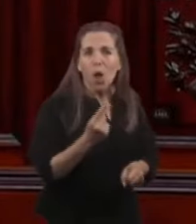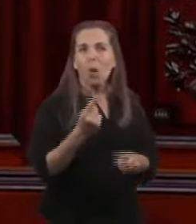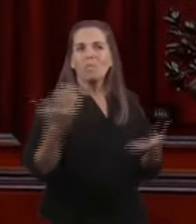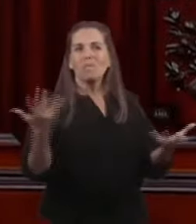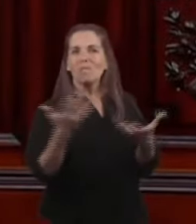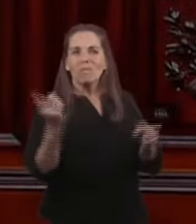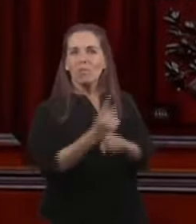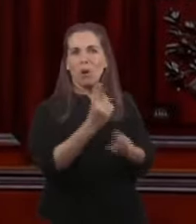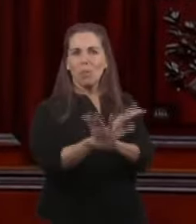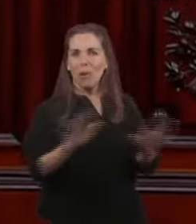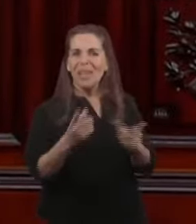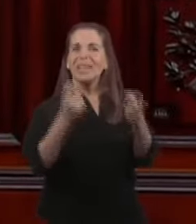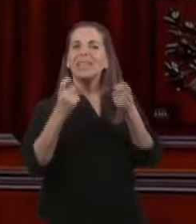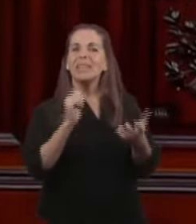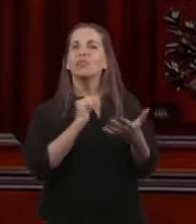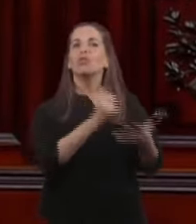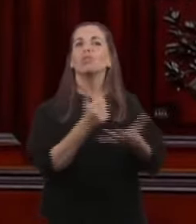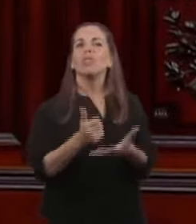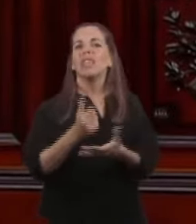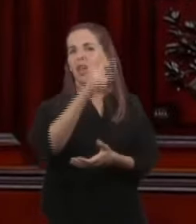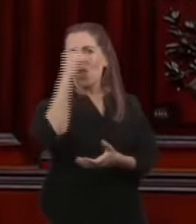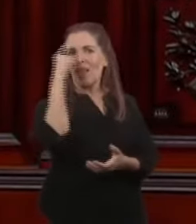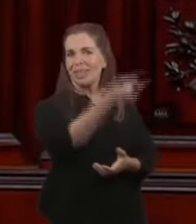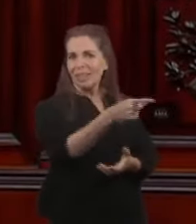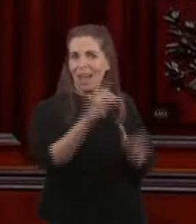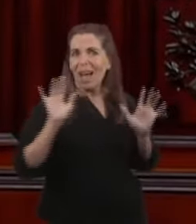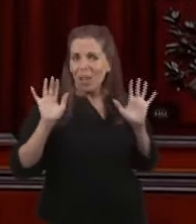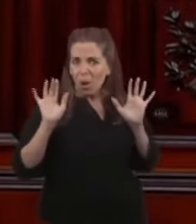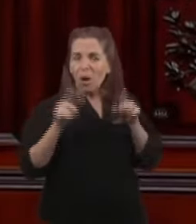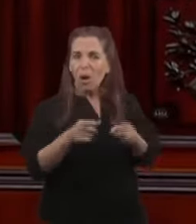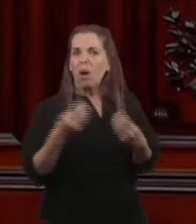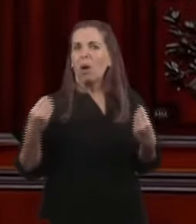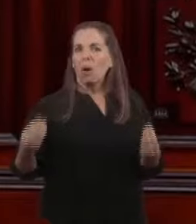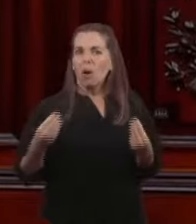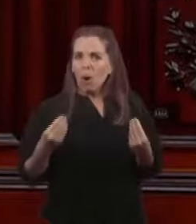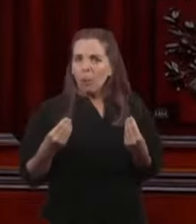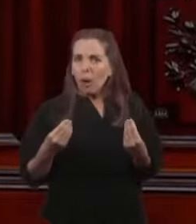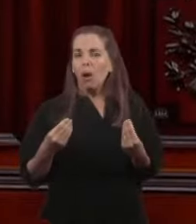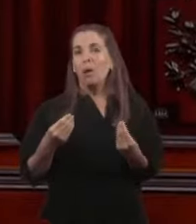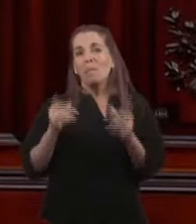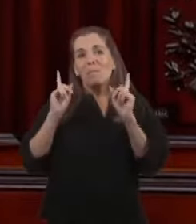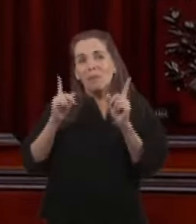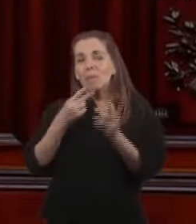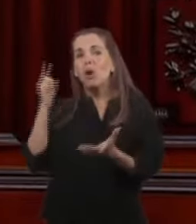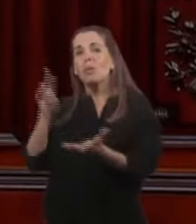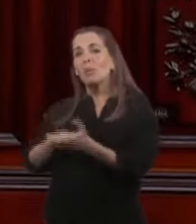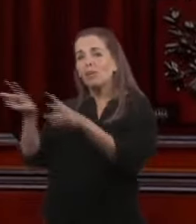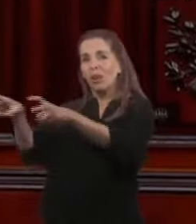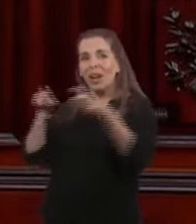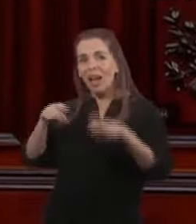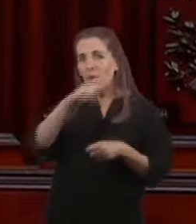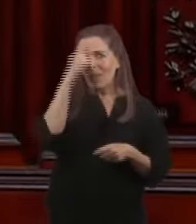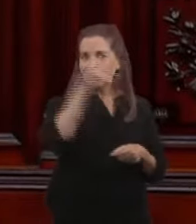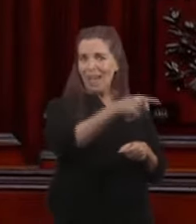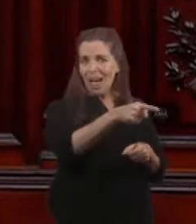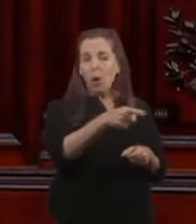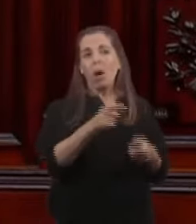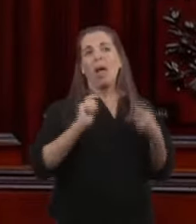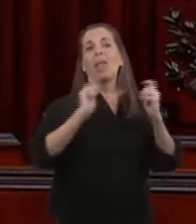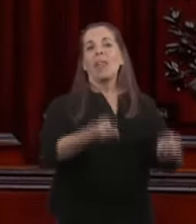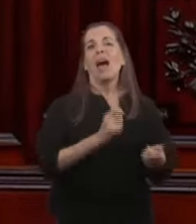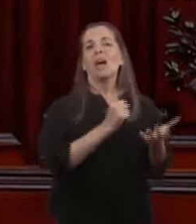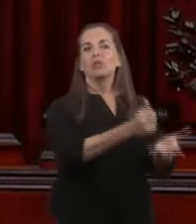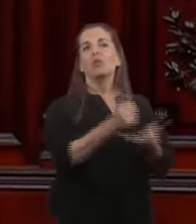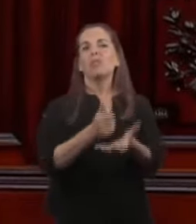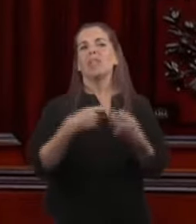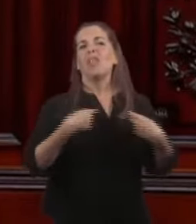con la ayuda del Estado ayuda que se fondea robando a una parte de la sociedad con los impuestos si alguien cree que esto